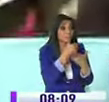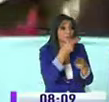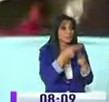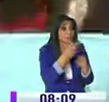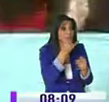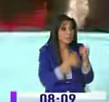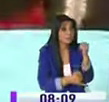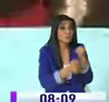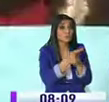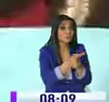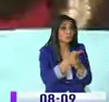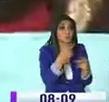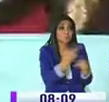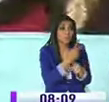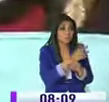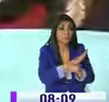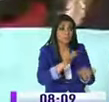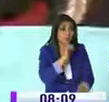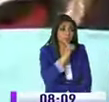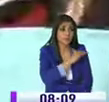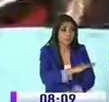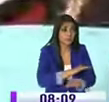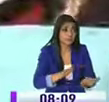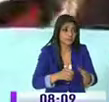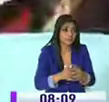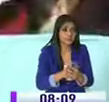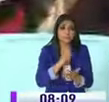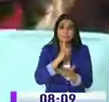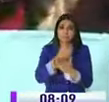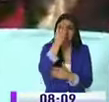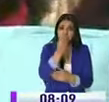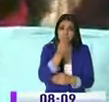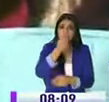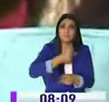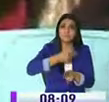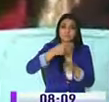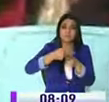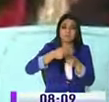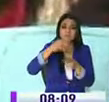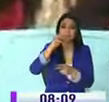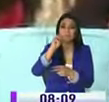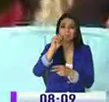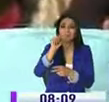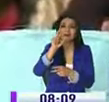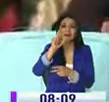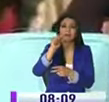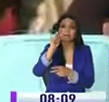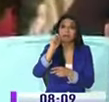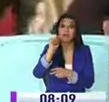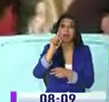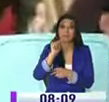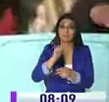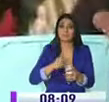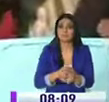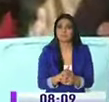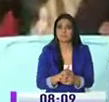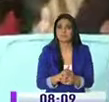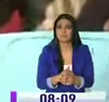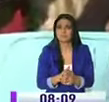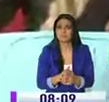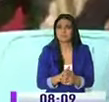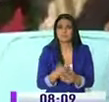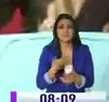peligroso ustedes ya no aguantan madre buenos días mi nombre es sumarían maíz ahí hemos estado desde hace años